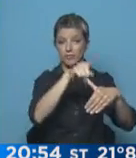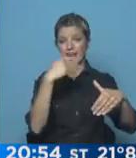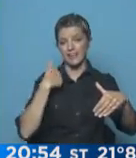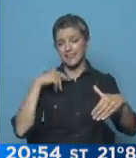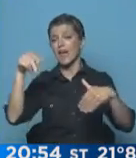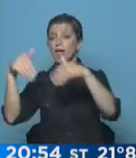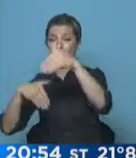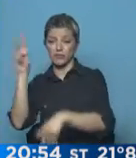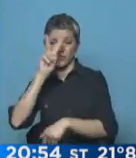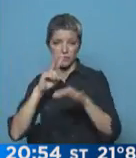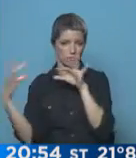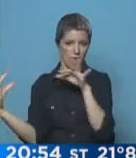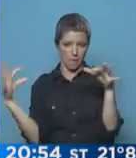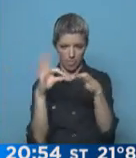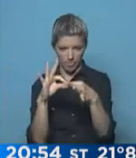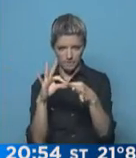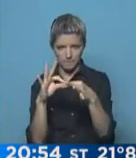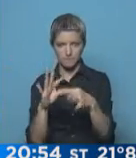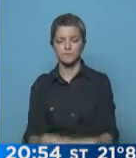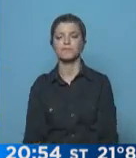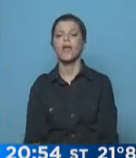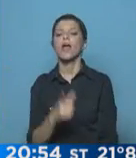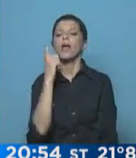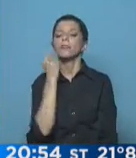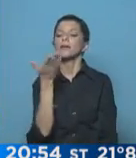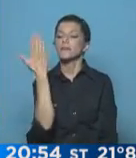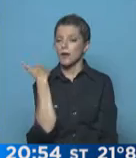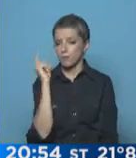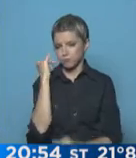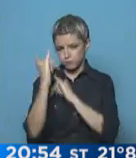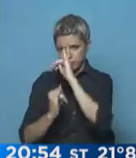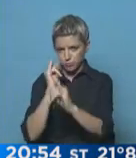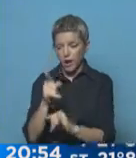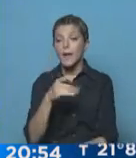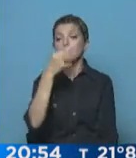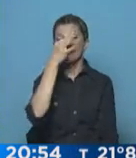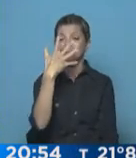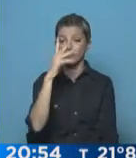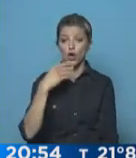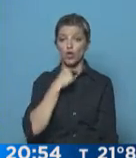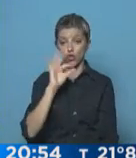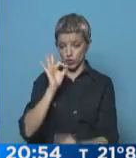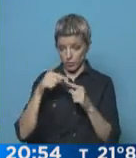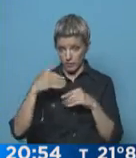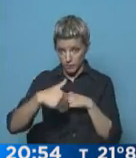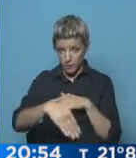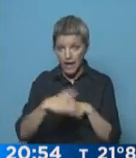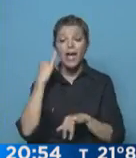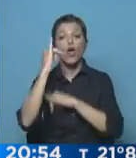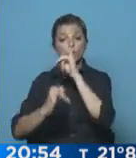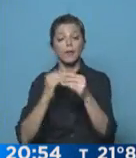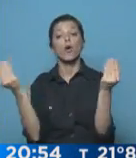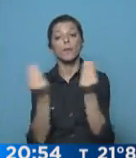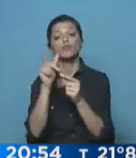esto se lo comentamos ya hace algunos días especialmente después del 25 de octubre que varios referentes de